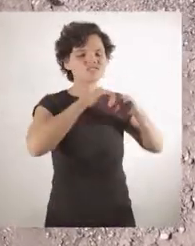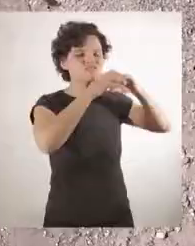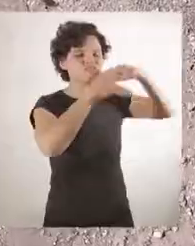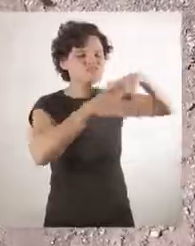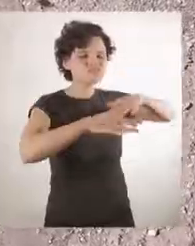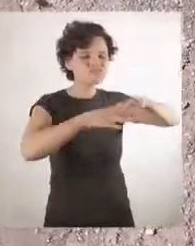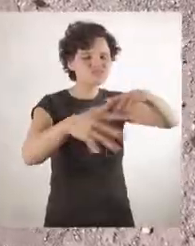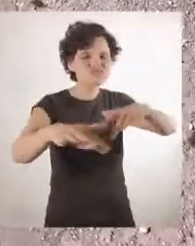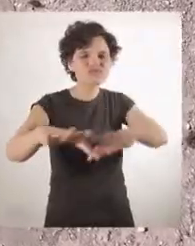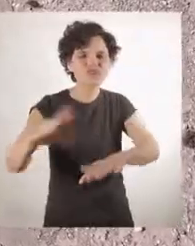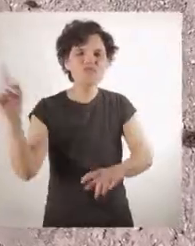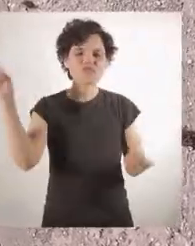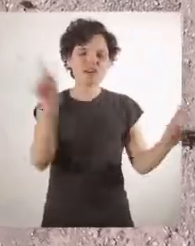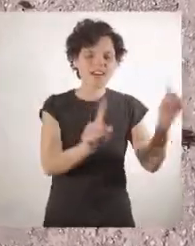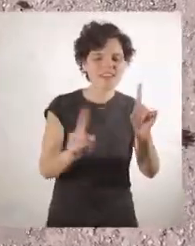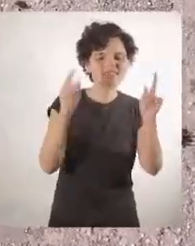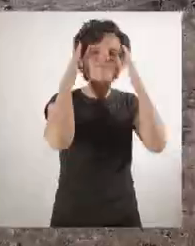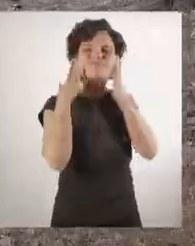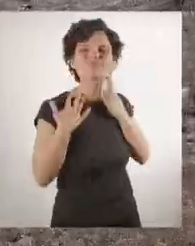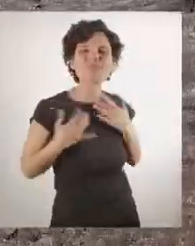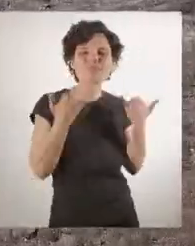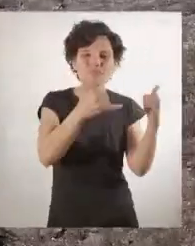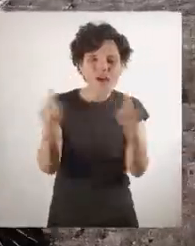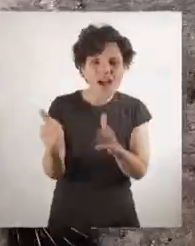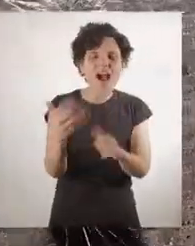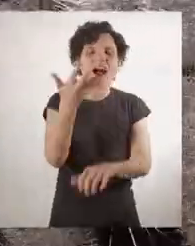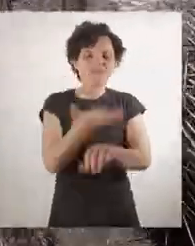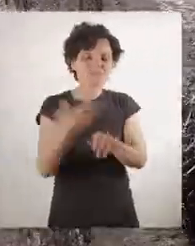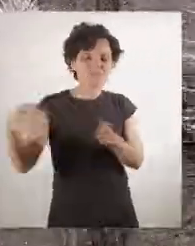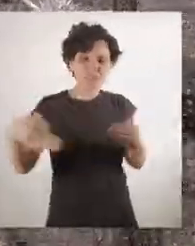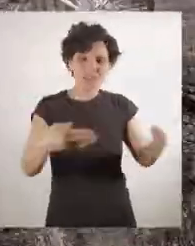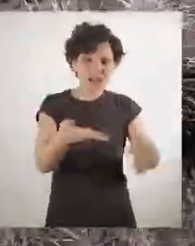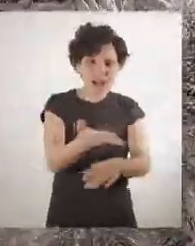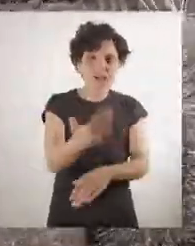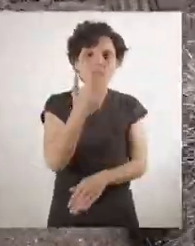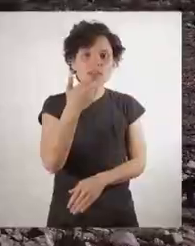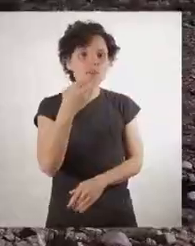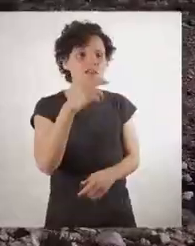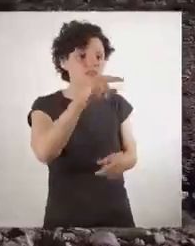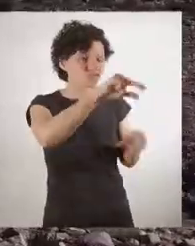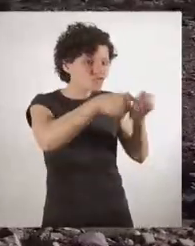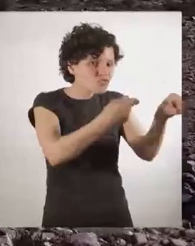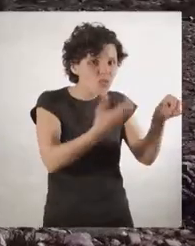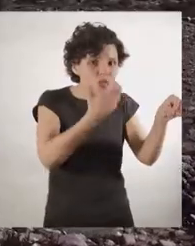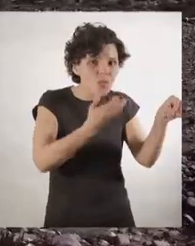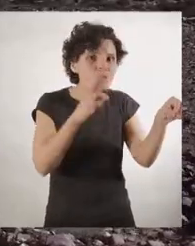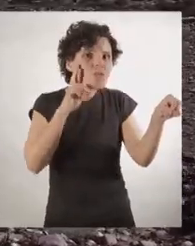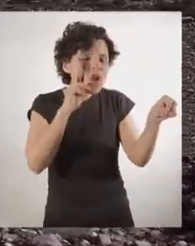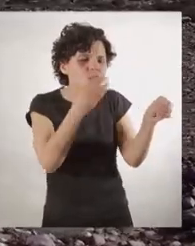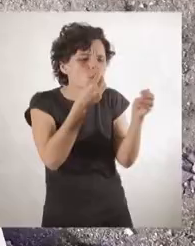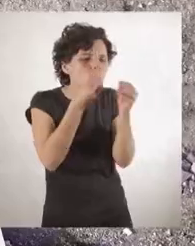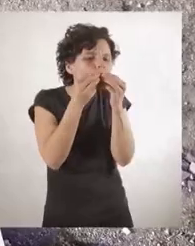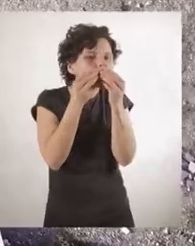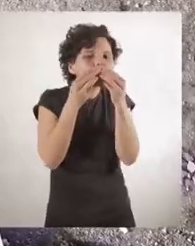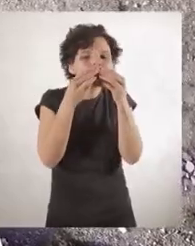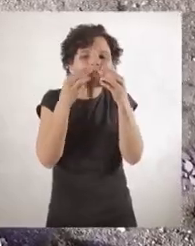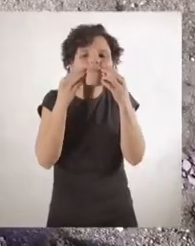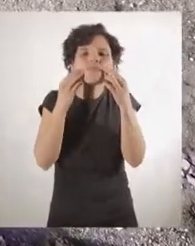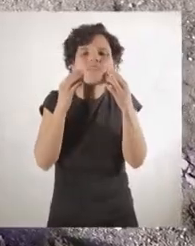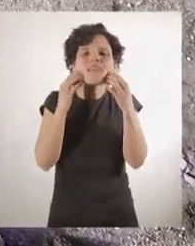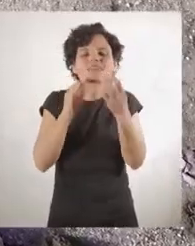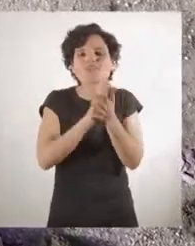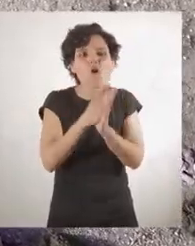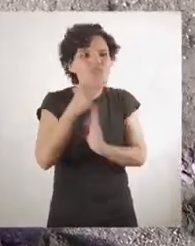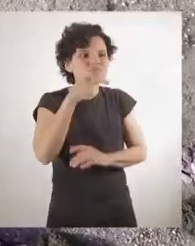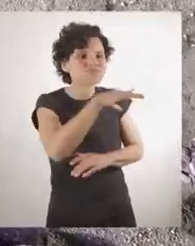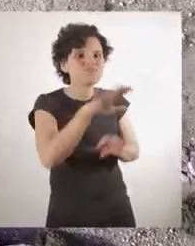nos bañamos en el río habían pescado habían tías al río te encontrais con las moras com Mora coma Maqui andábamos con la boca toda